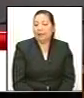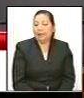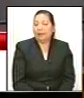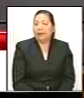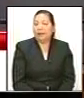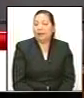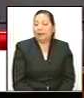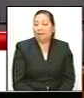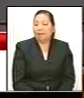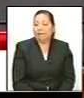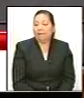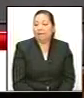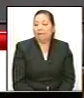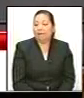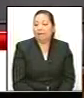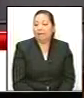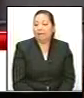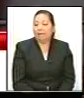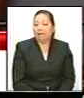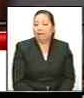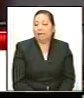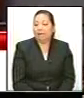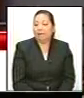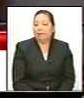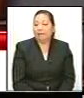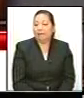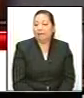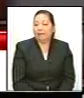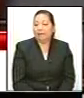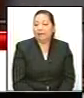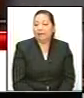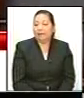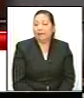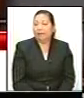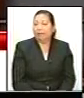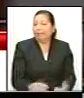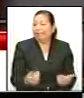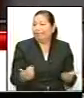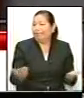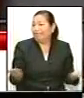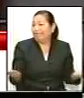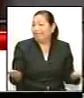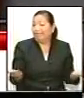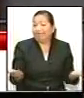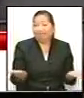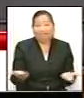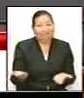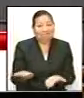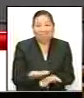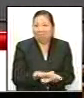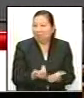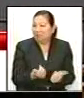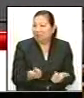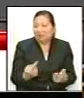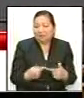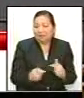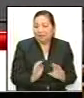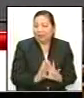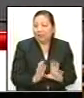Gracias, presidente. Y bueno, evitando estos actos que nada bueno traen,